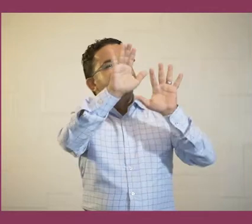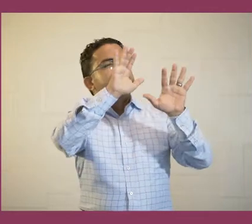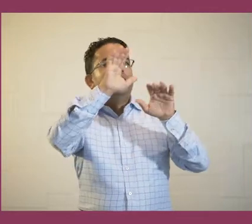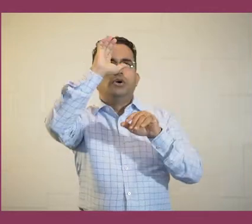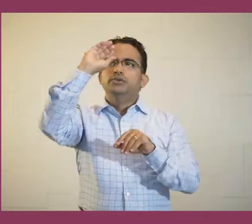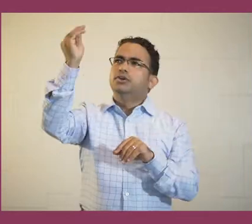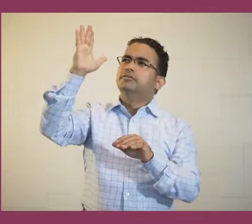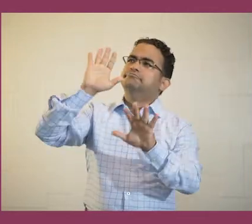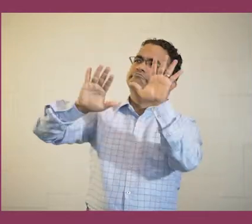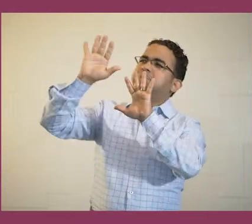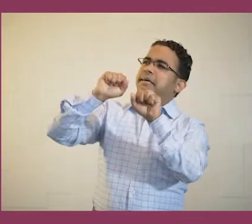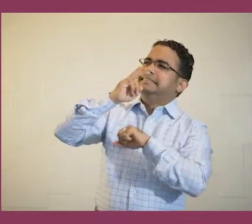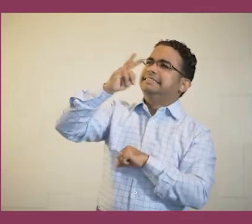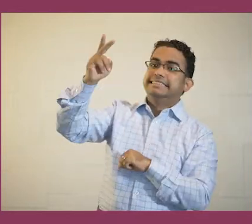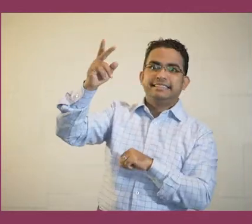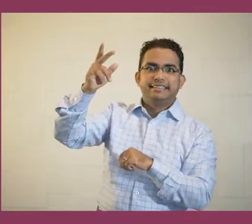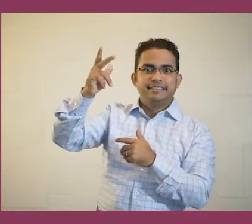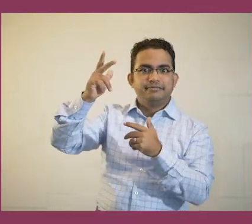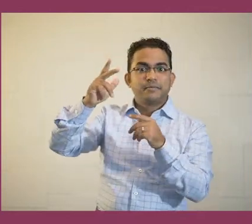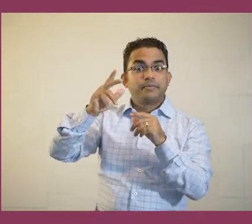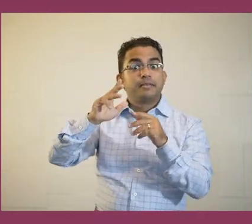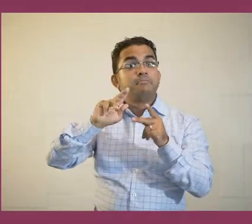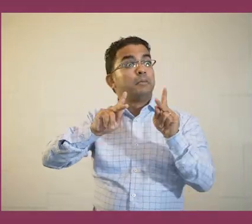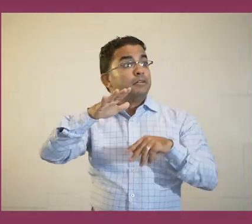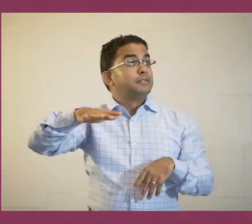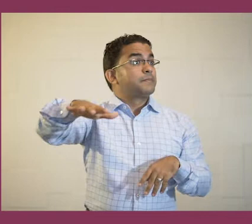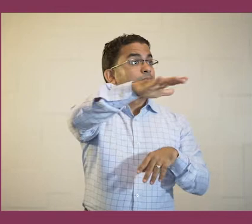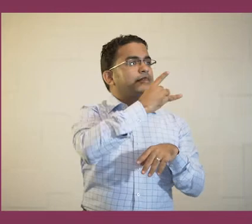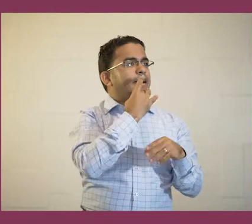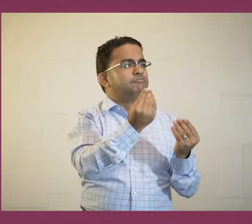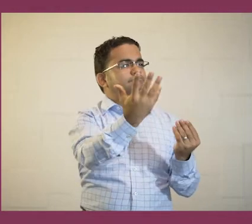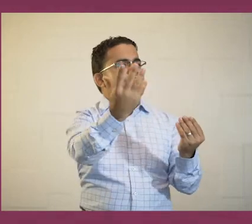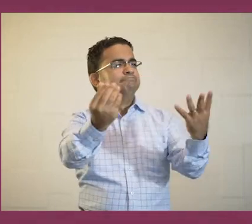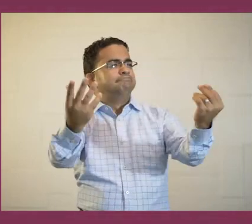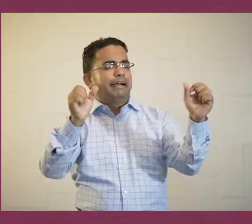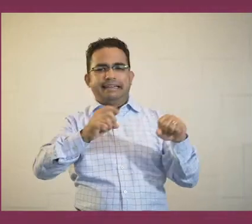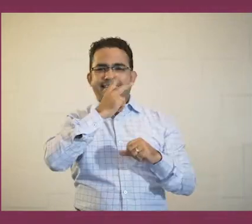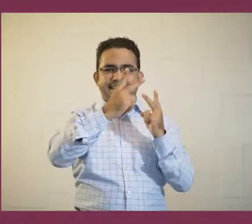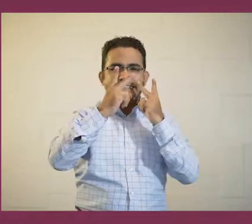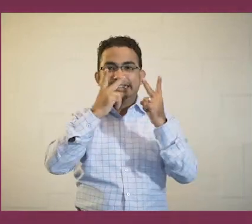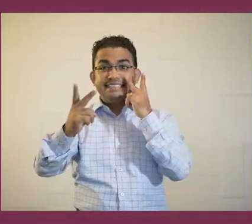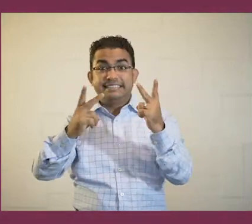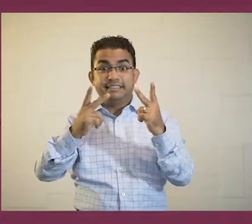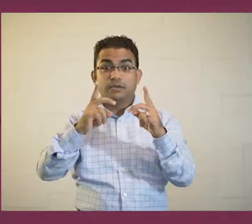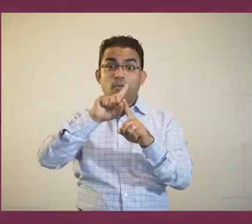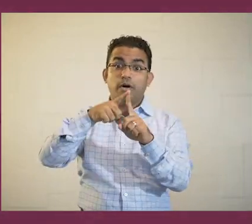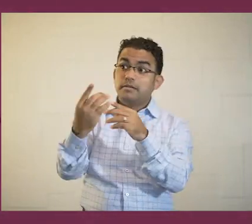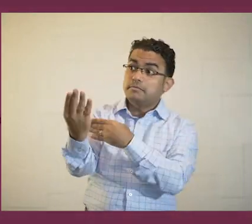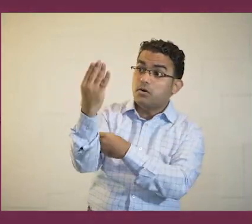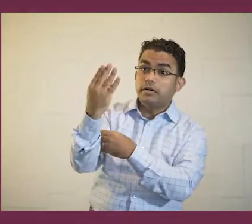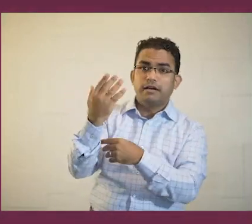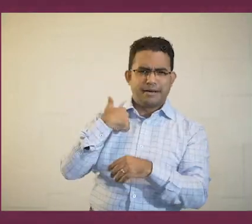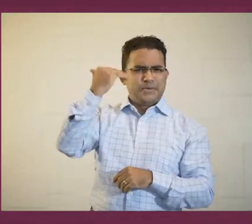Yo veo el sol. Veo los destellos de la ciudad cuando se enciende. Sé cuando es de día